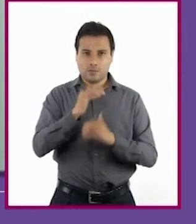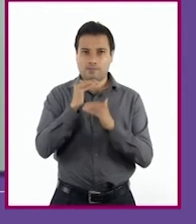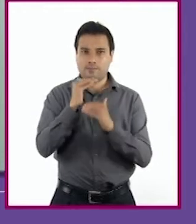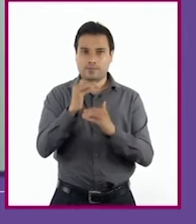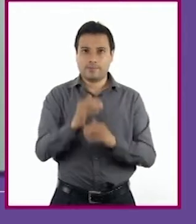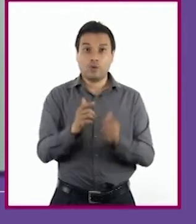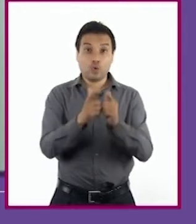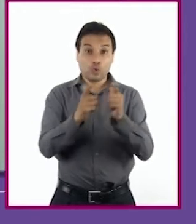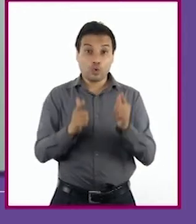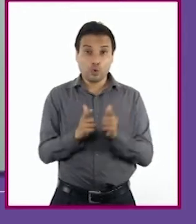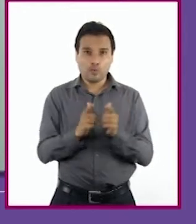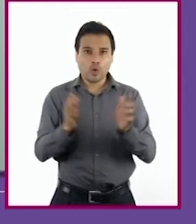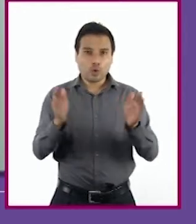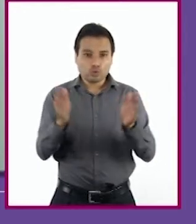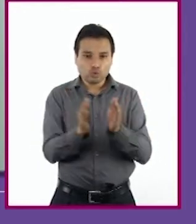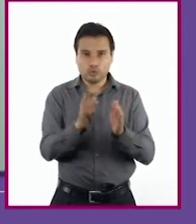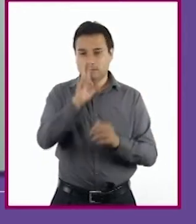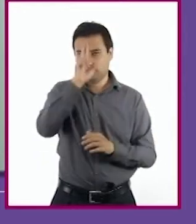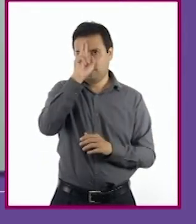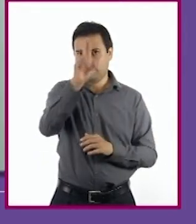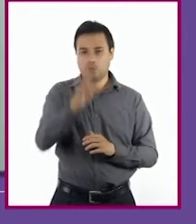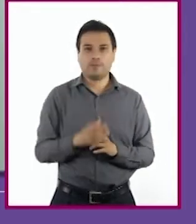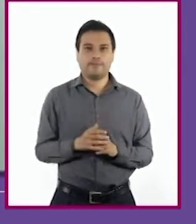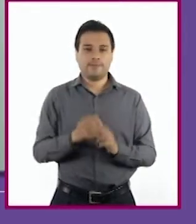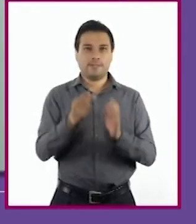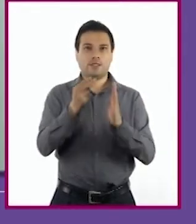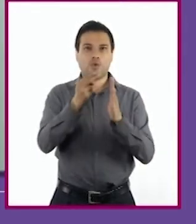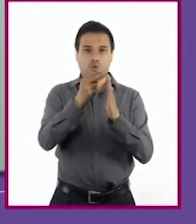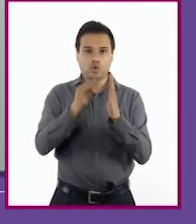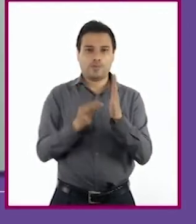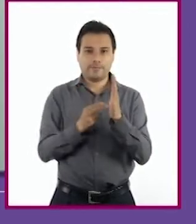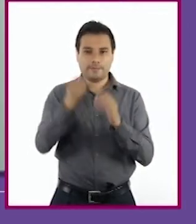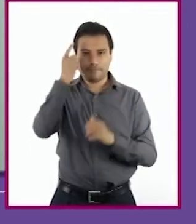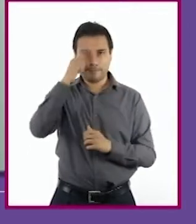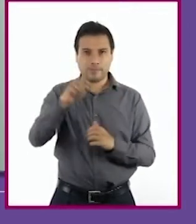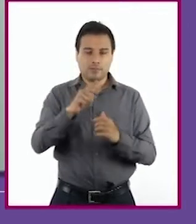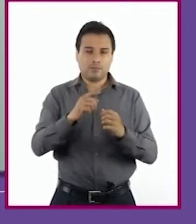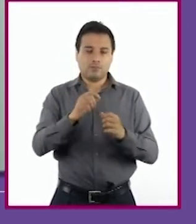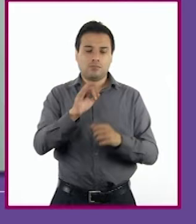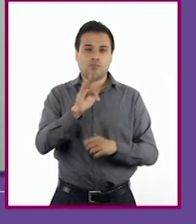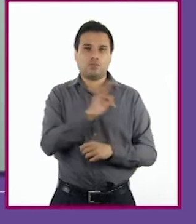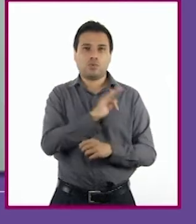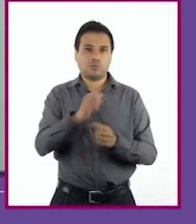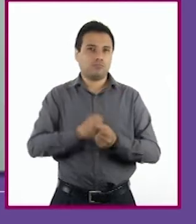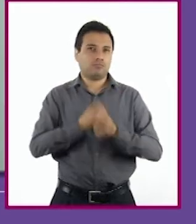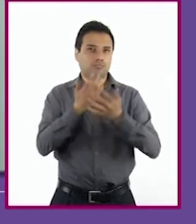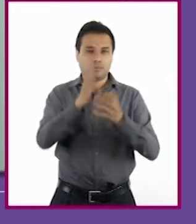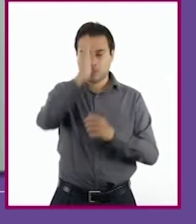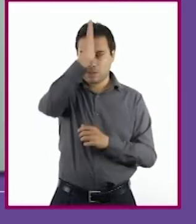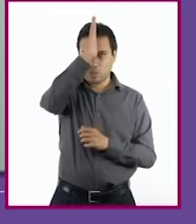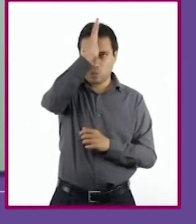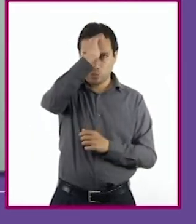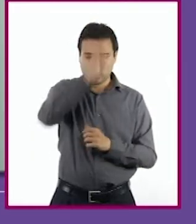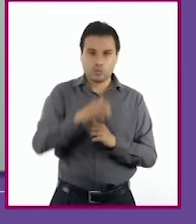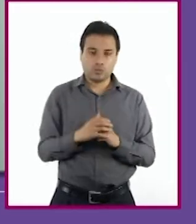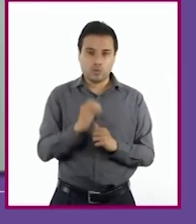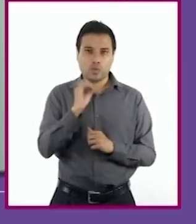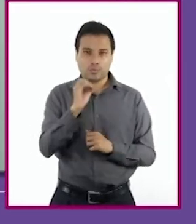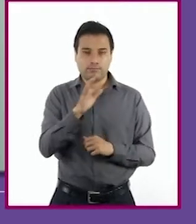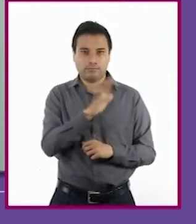las minorías, regulación y normatividad para la expresión de irregularidades y desacuerdos.